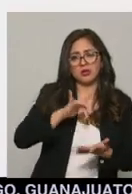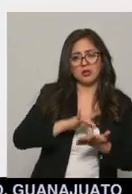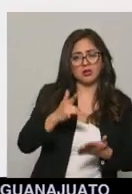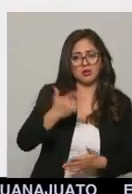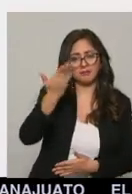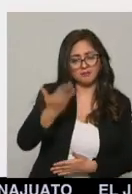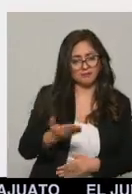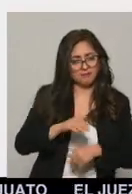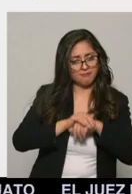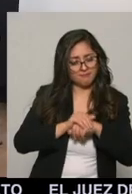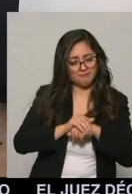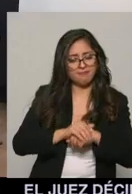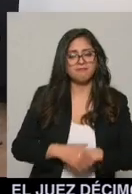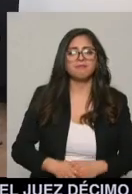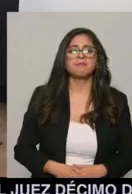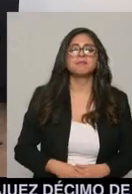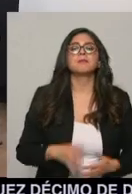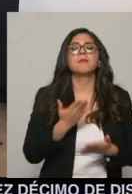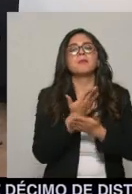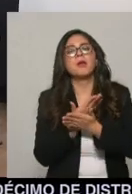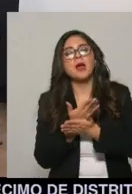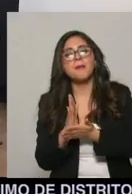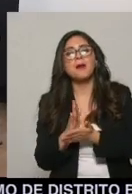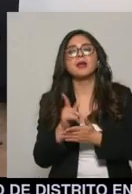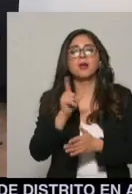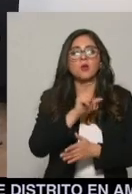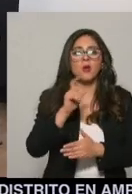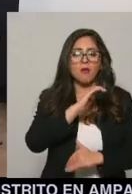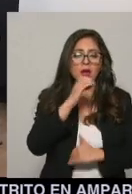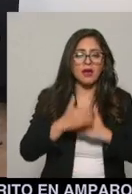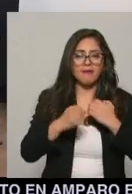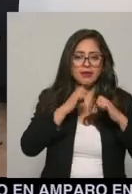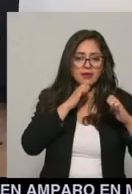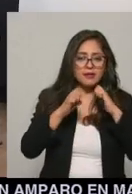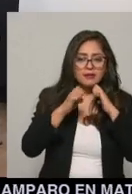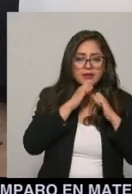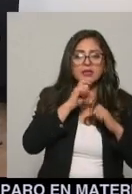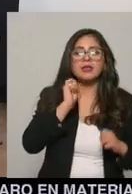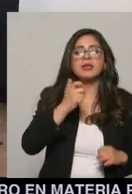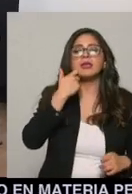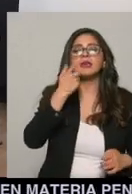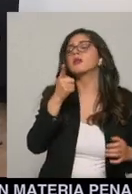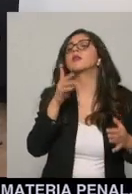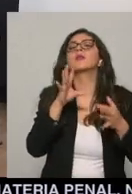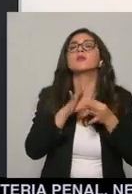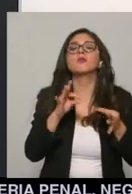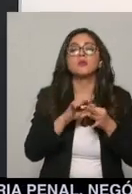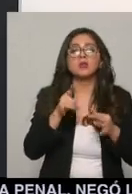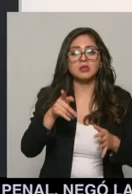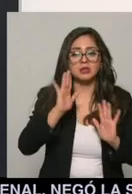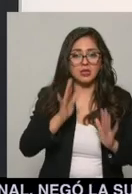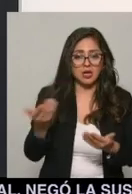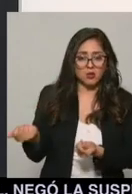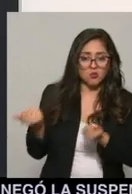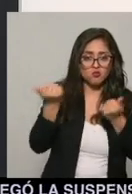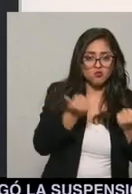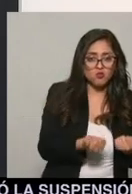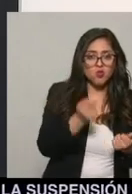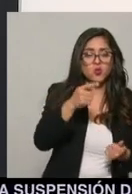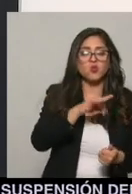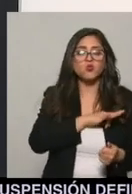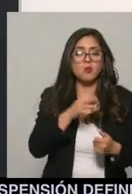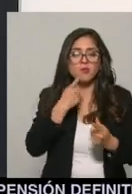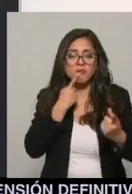amigo. Oye, pero algo más antes de que te retires, no quiero que te vayas sin antes comentarnos, o sea, ya lo tienes aquí en la mano, ya estás en